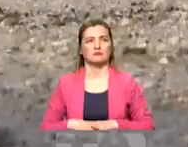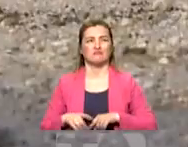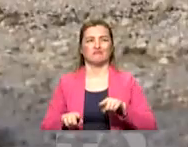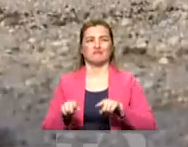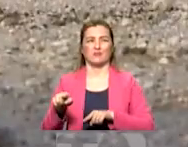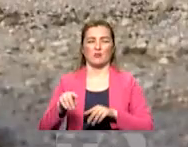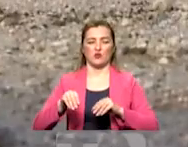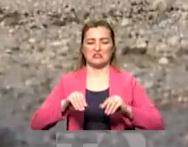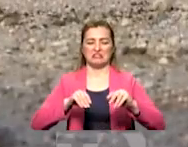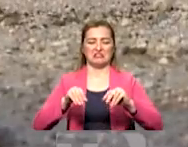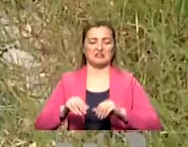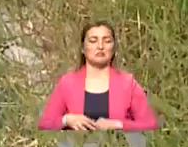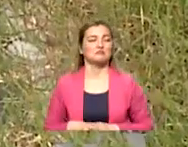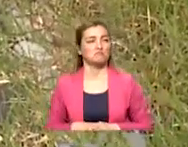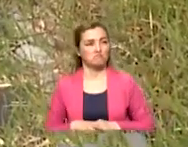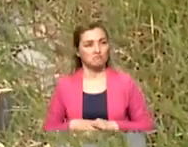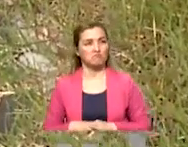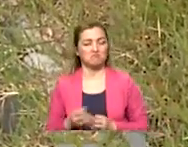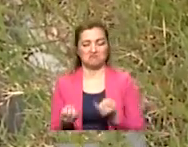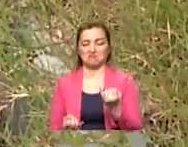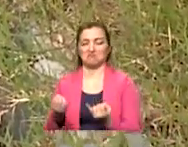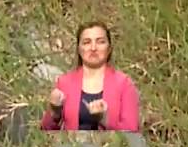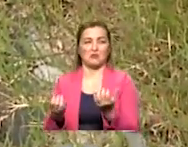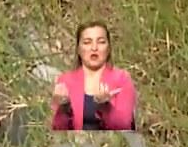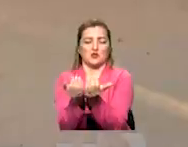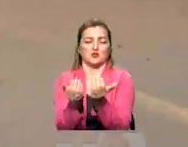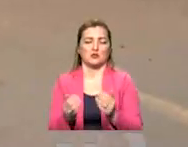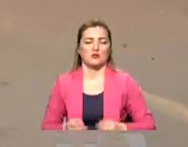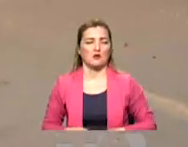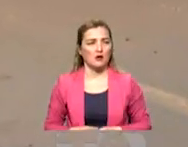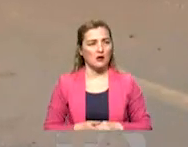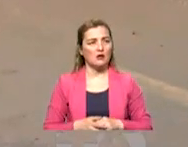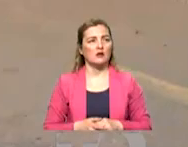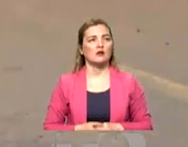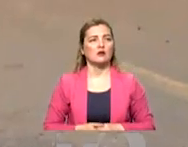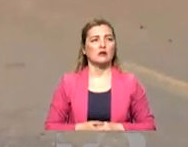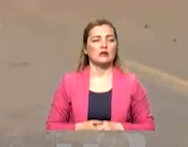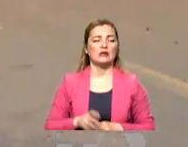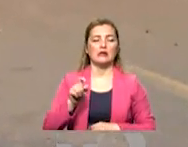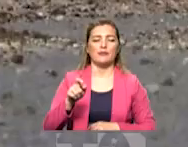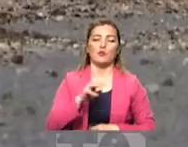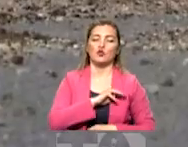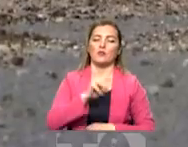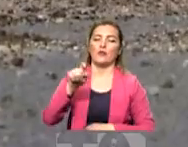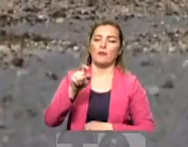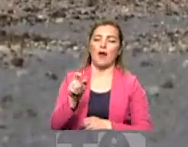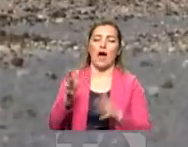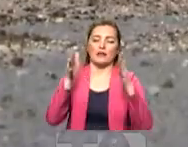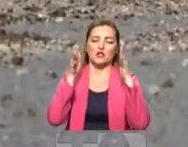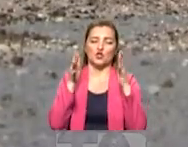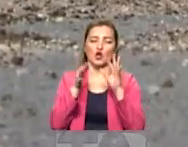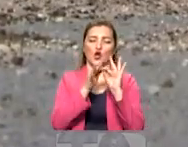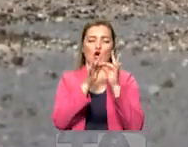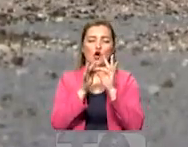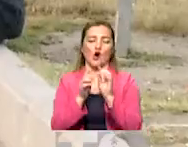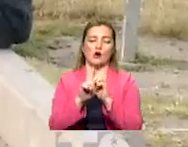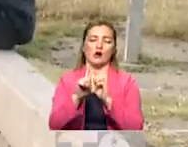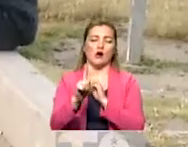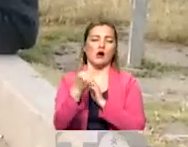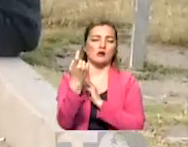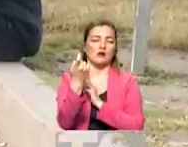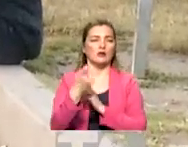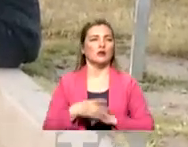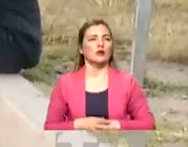donde hay mucha arena, mala hierba y basura. Un poco más de atención reclaman para los 11 kilómetros de la ciclovía.